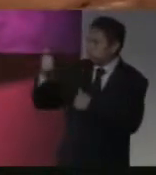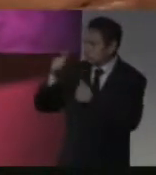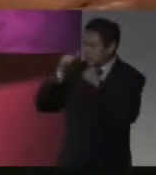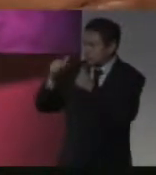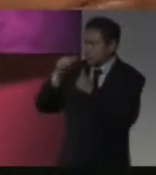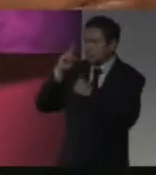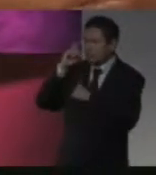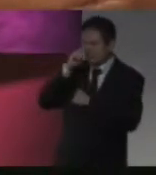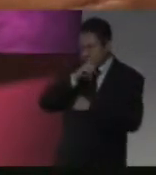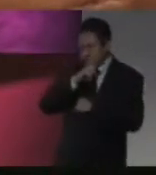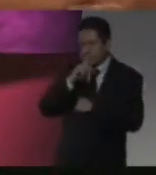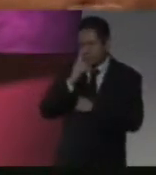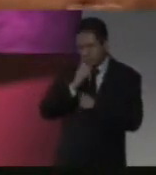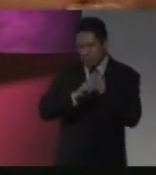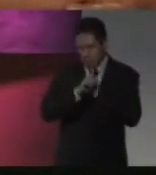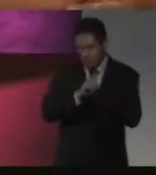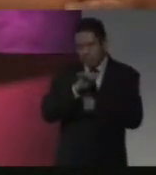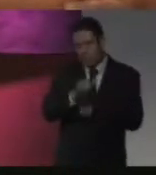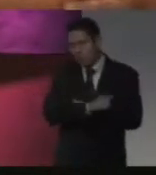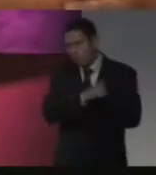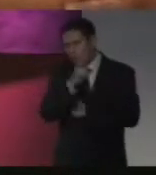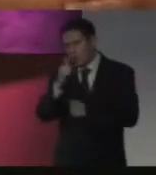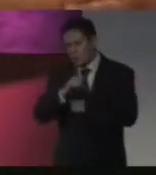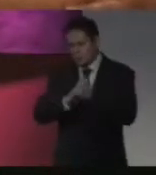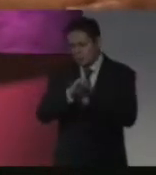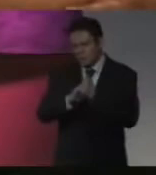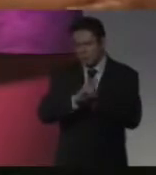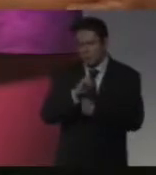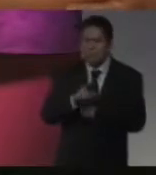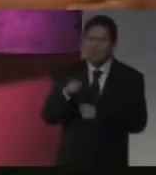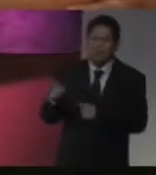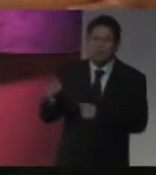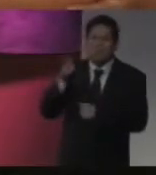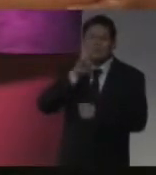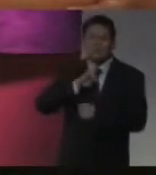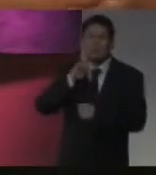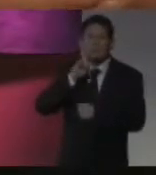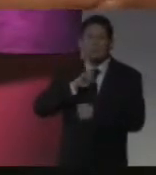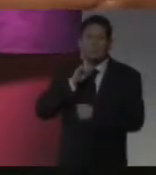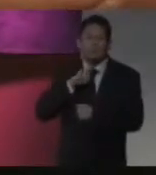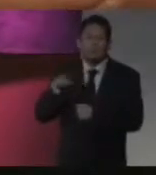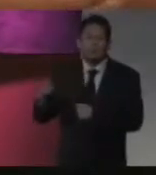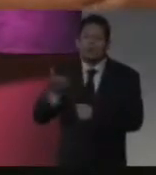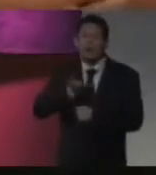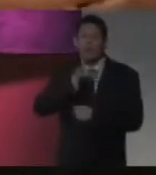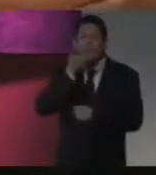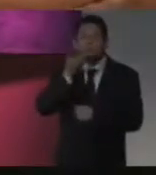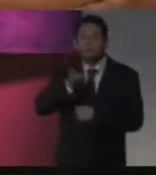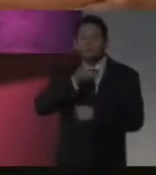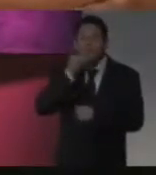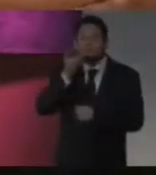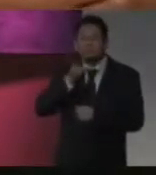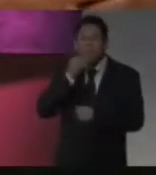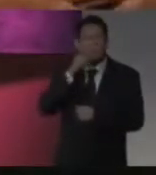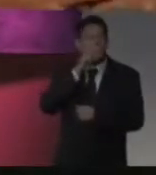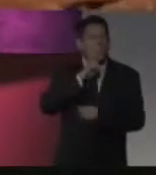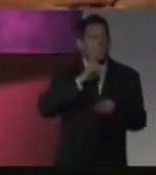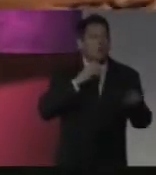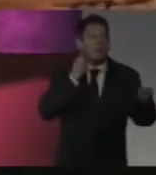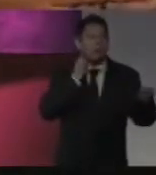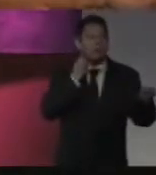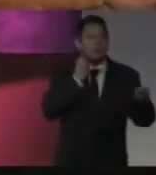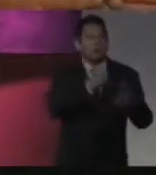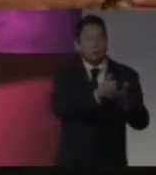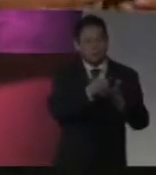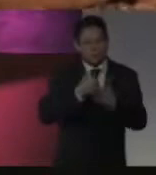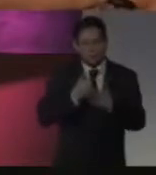mujeres están acostumbradas a que sus casos se los resuelvan las abogadas. Es decir, hay